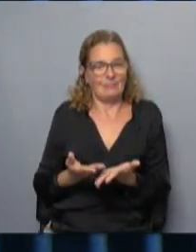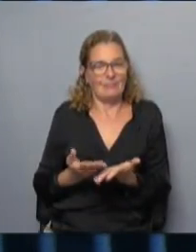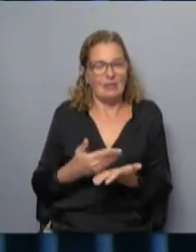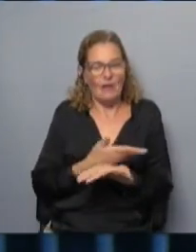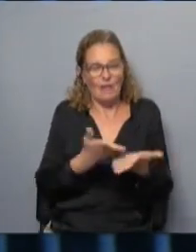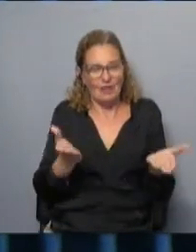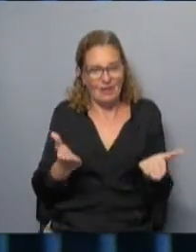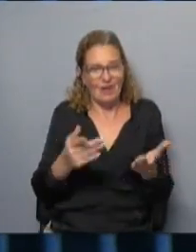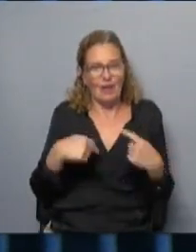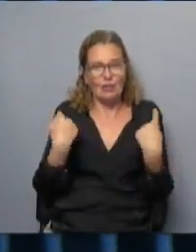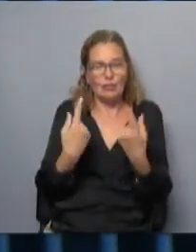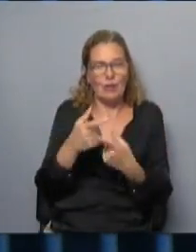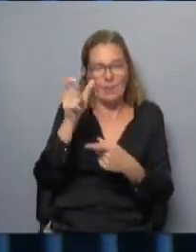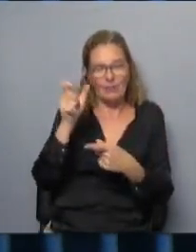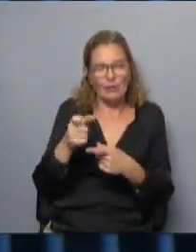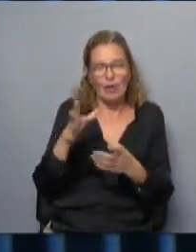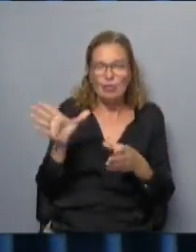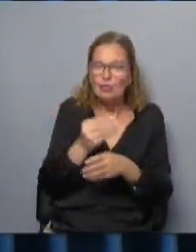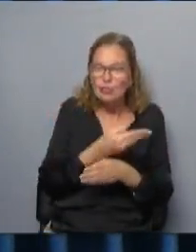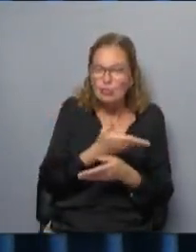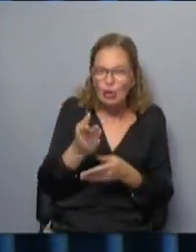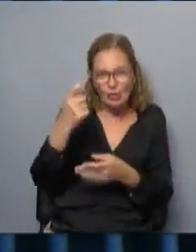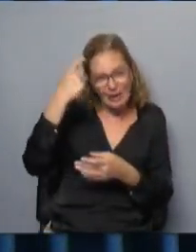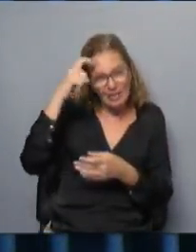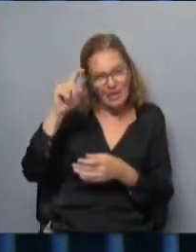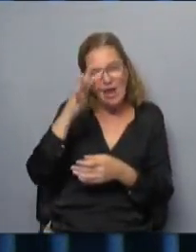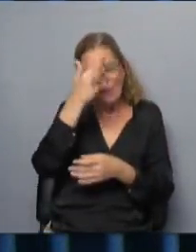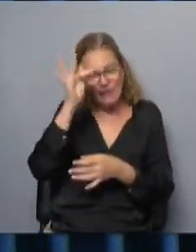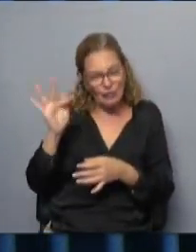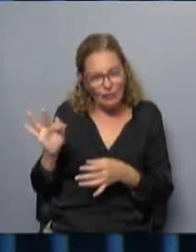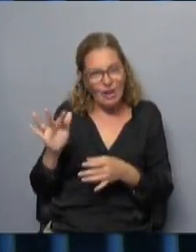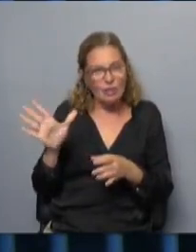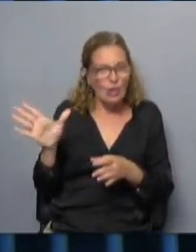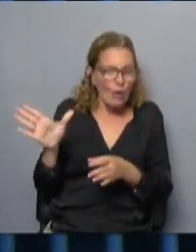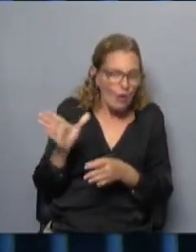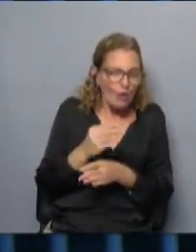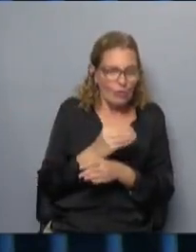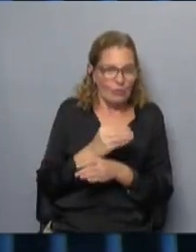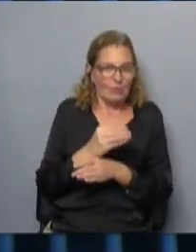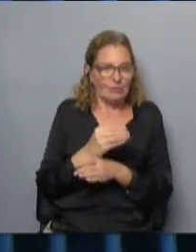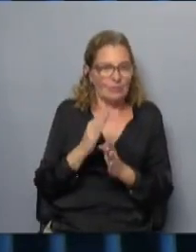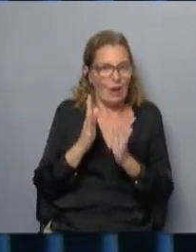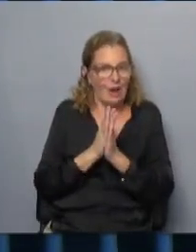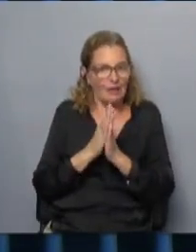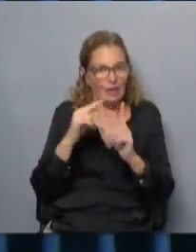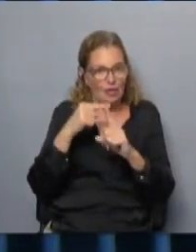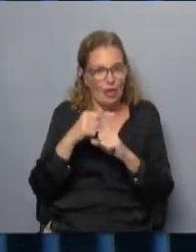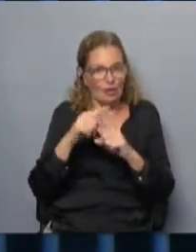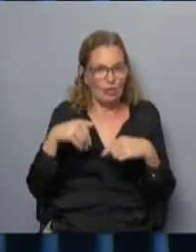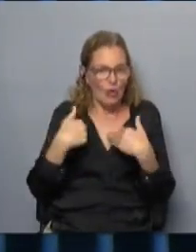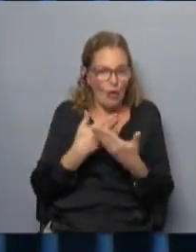ofrecerla esta gente todas las ideologías todas las filosofías todas todas las religiones todas